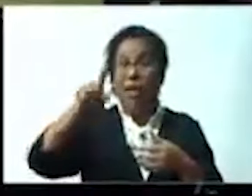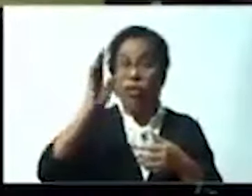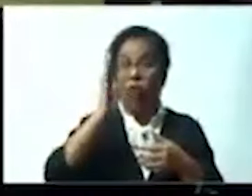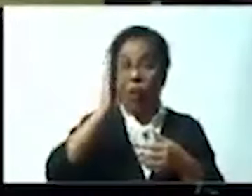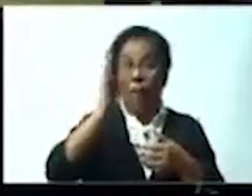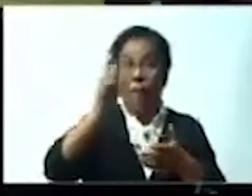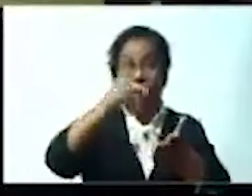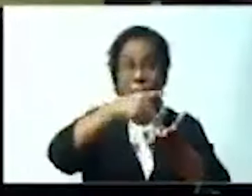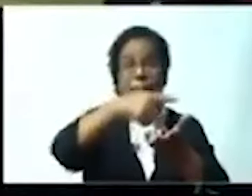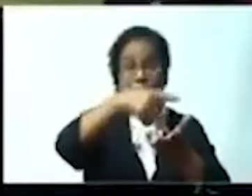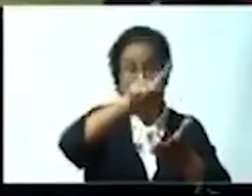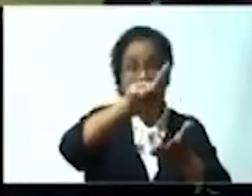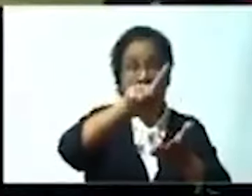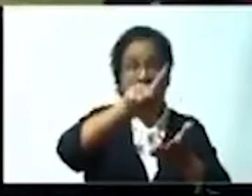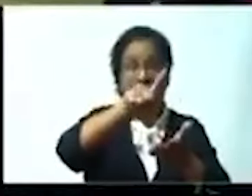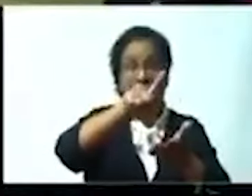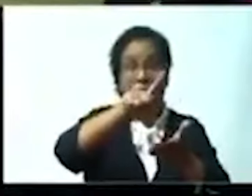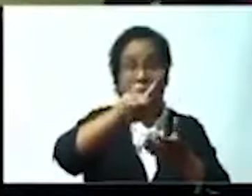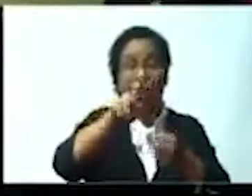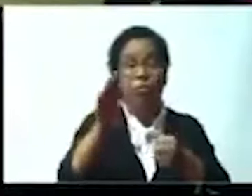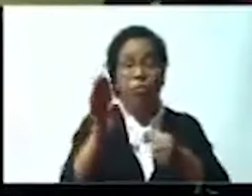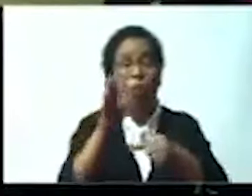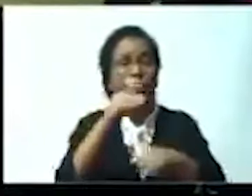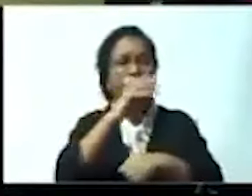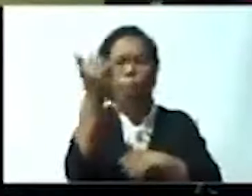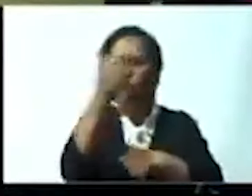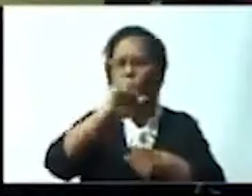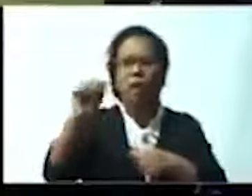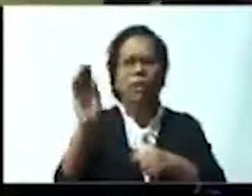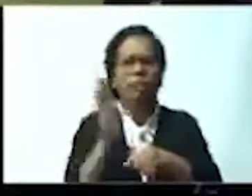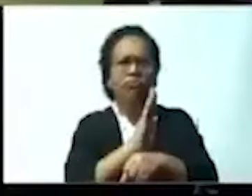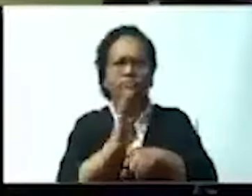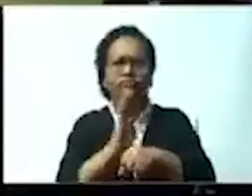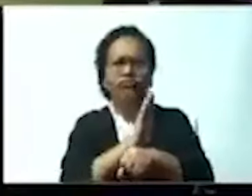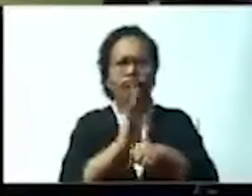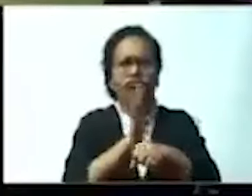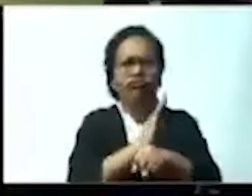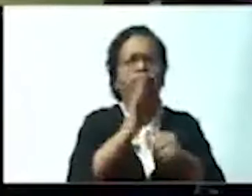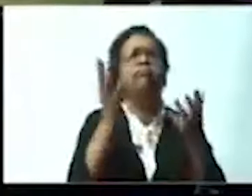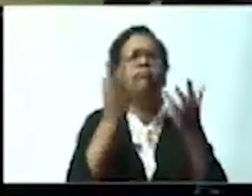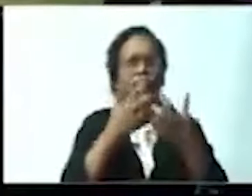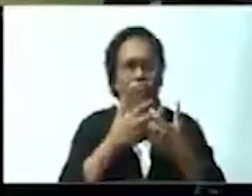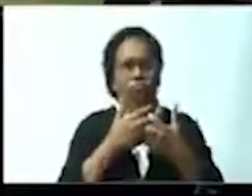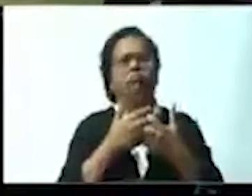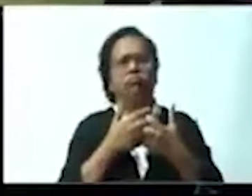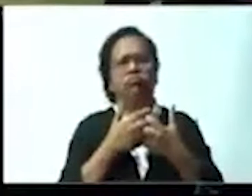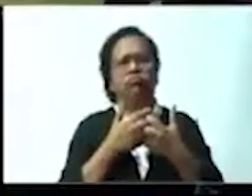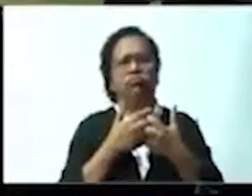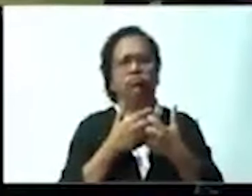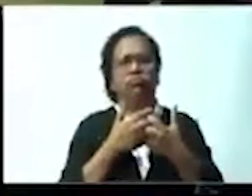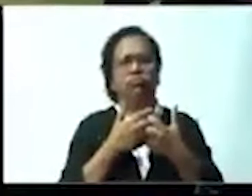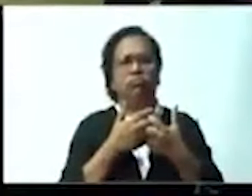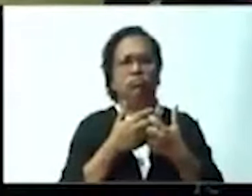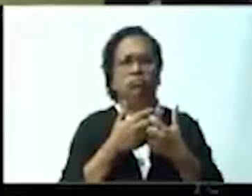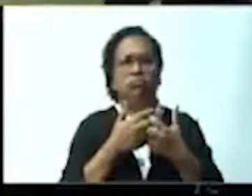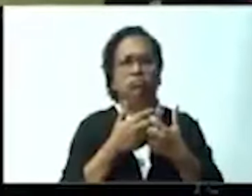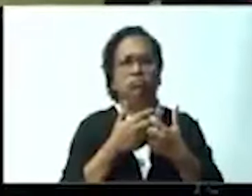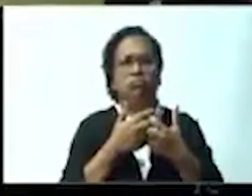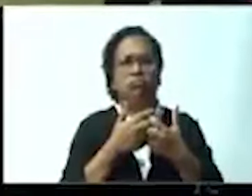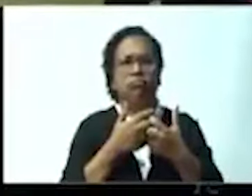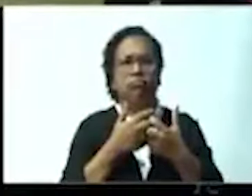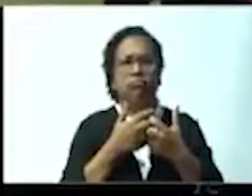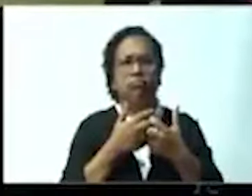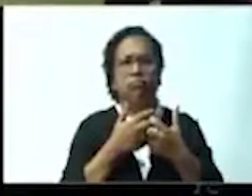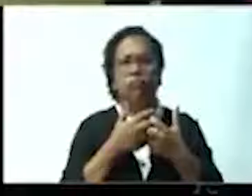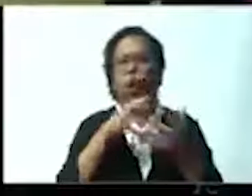tarifas comerciales, cualquier otro ingreso que le corresponde en virtud de los derechos que le han sido cedidos por efecto de la